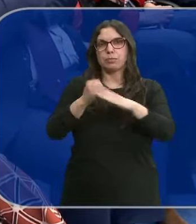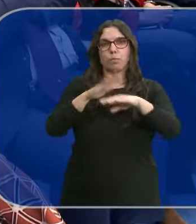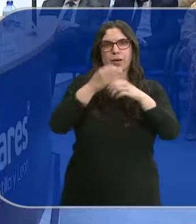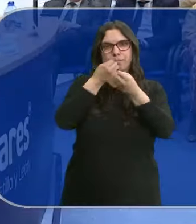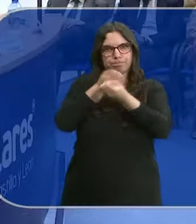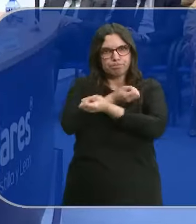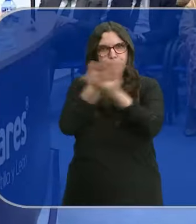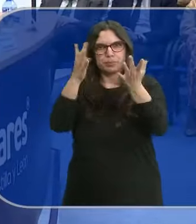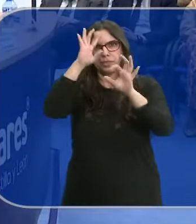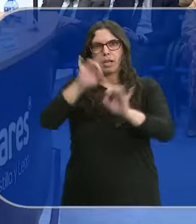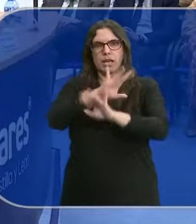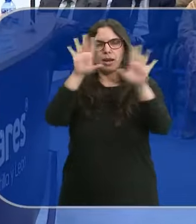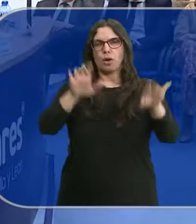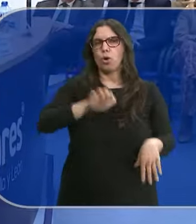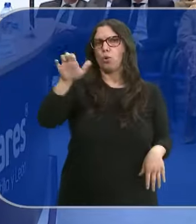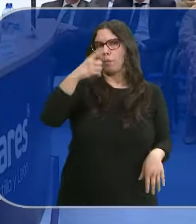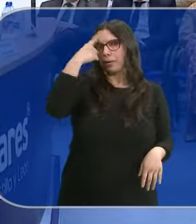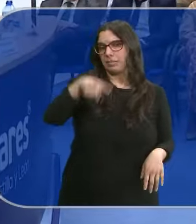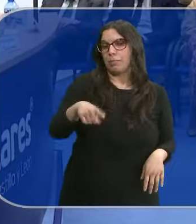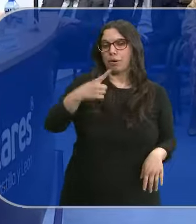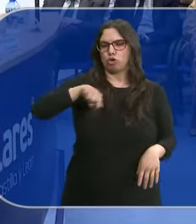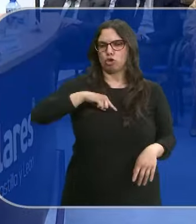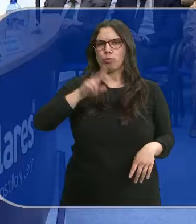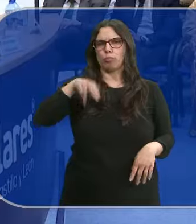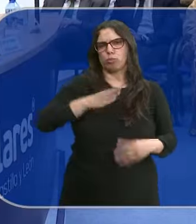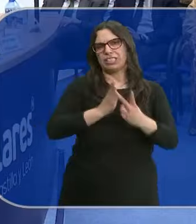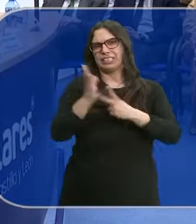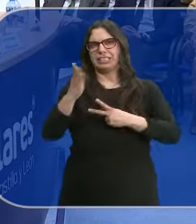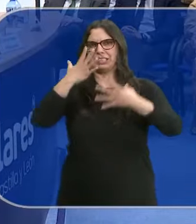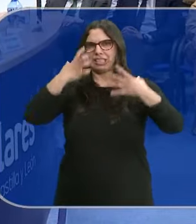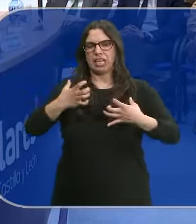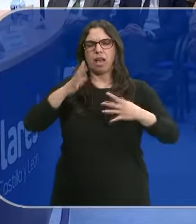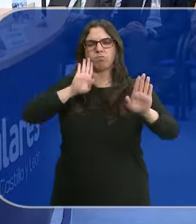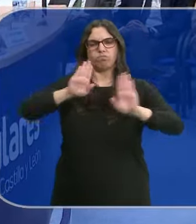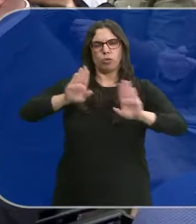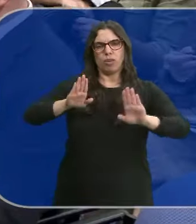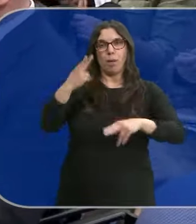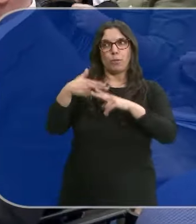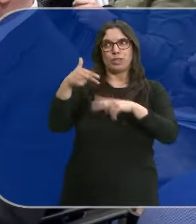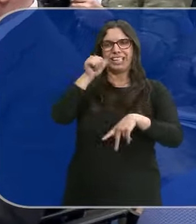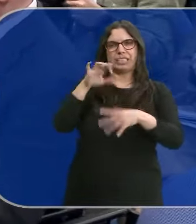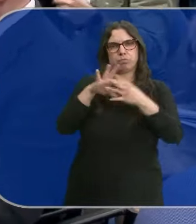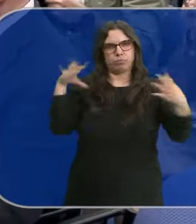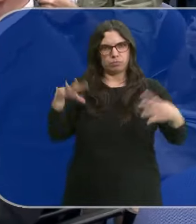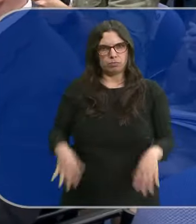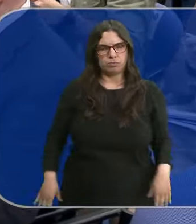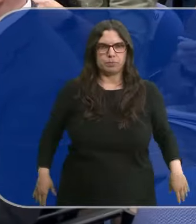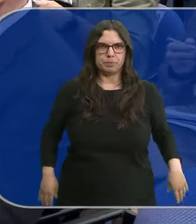claro a Europa y ser la alternativa seria y moderada a las políticas de Sánchez y sus socios.